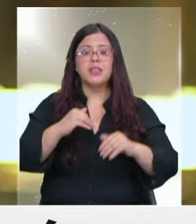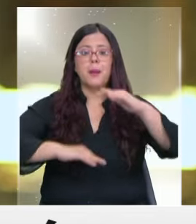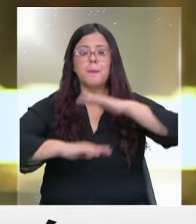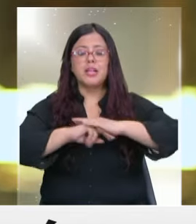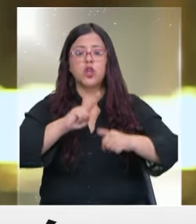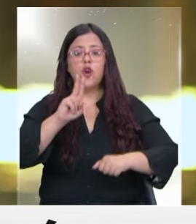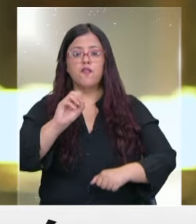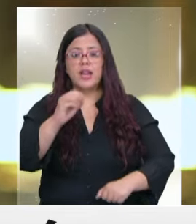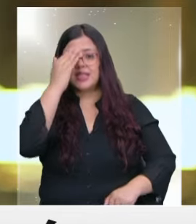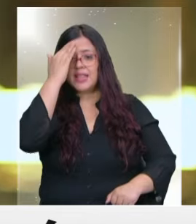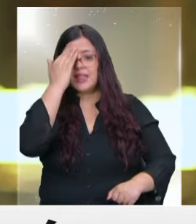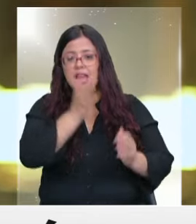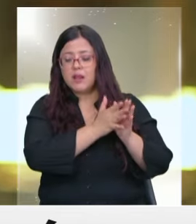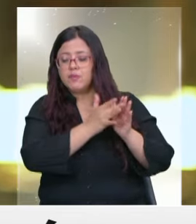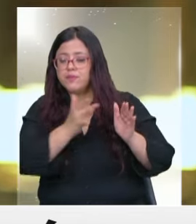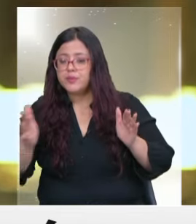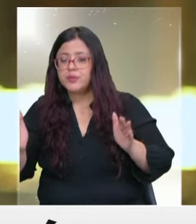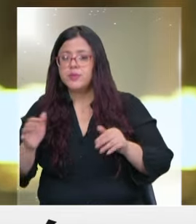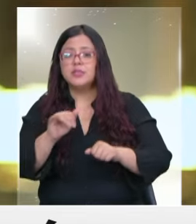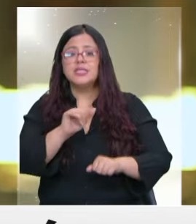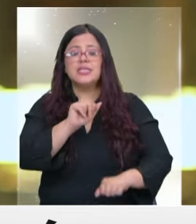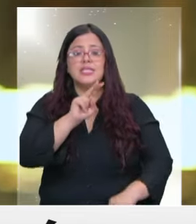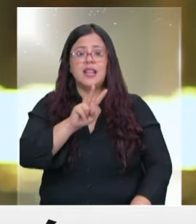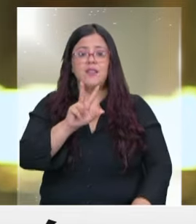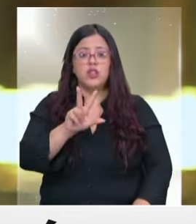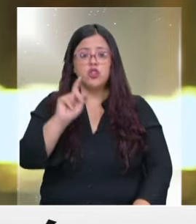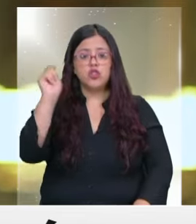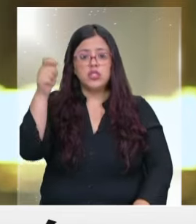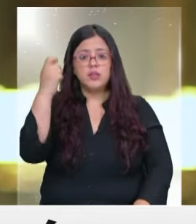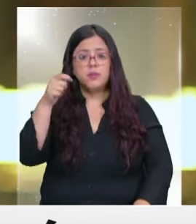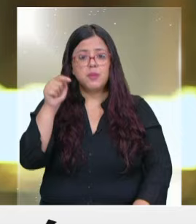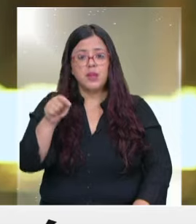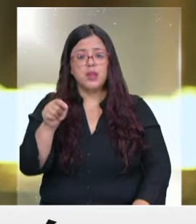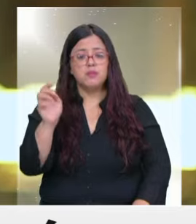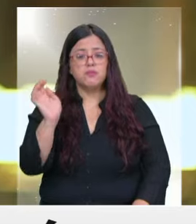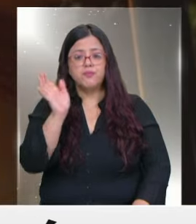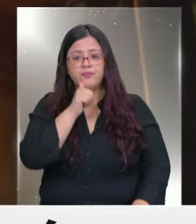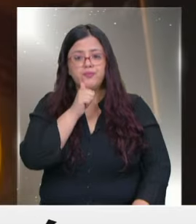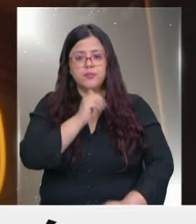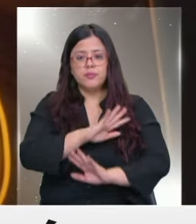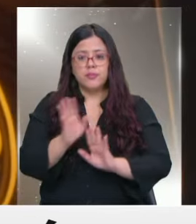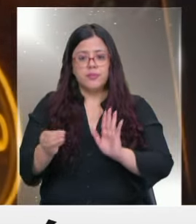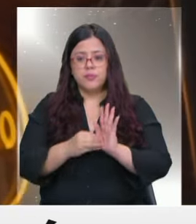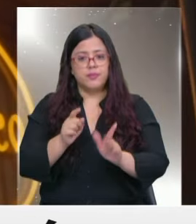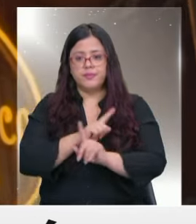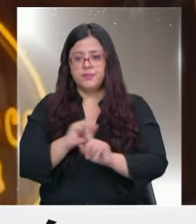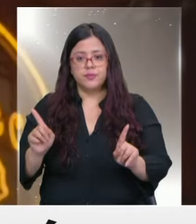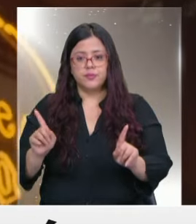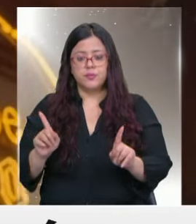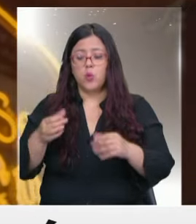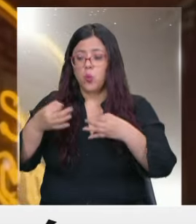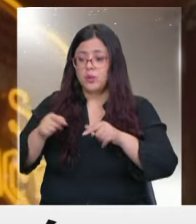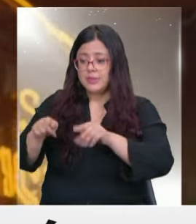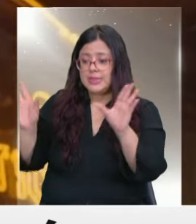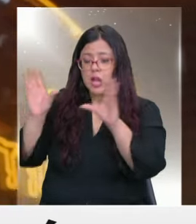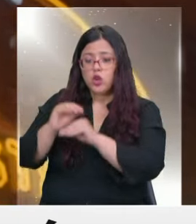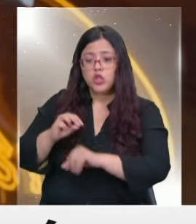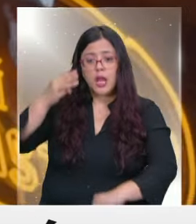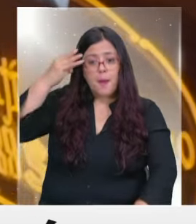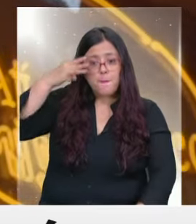es del 22. Ya no hay imágenes ahí desde el 28 de septiembre. Eso es lo que le puedo decir, no hay más. Esa noche,